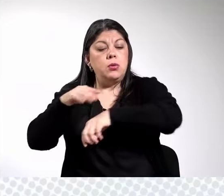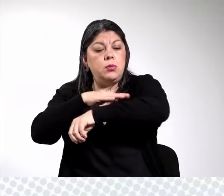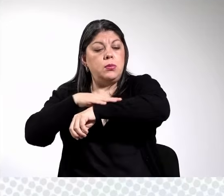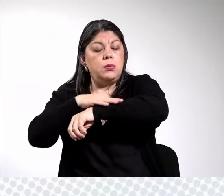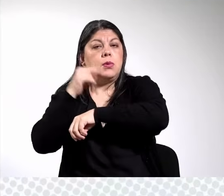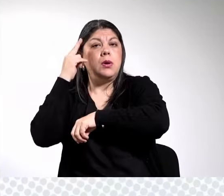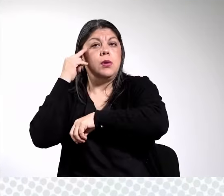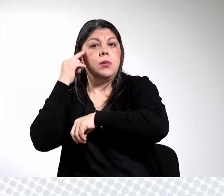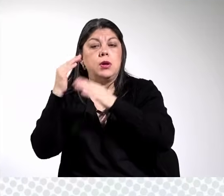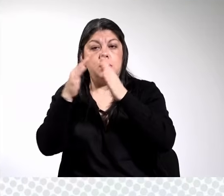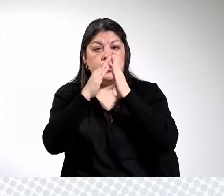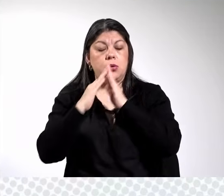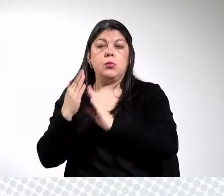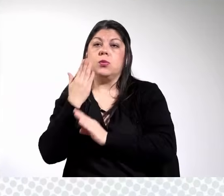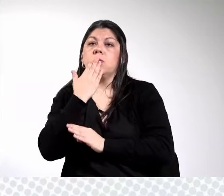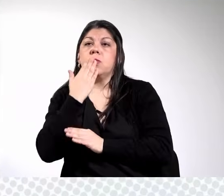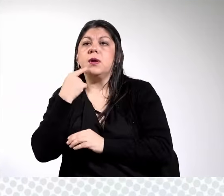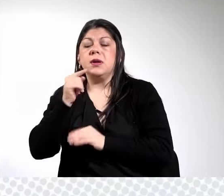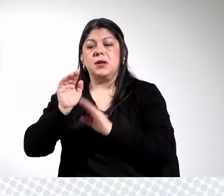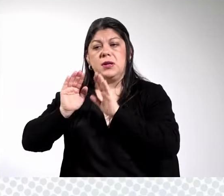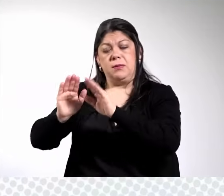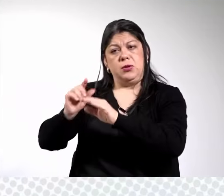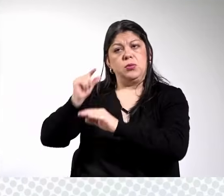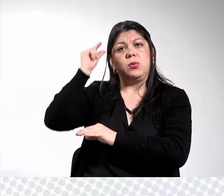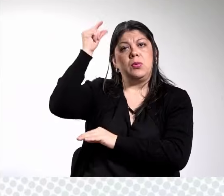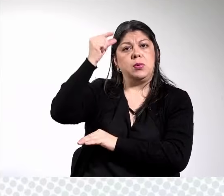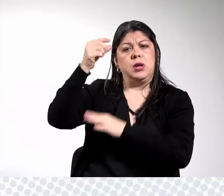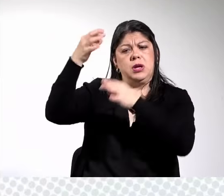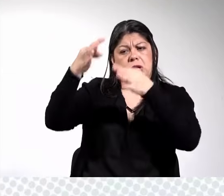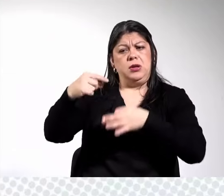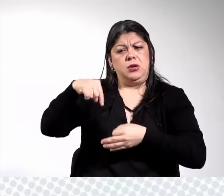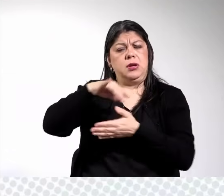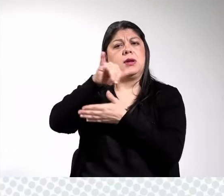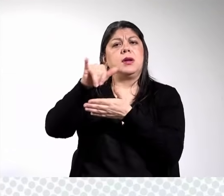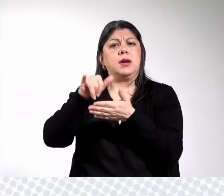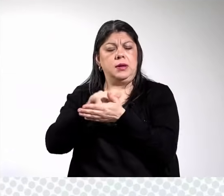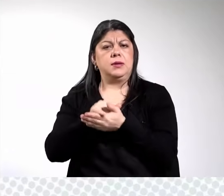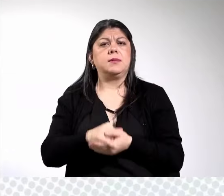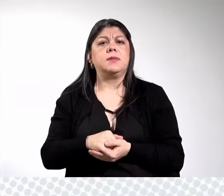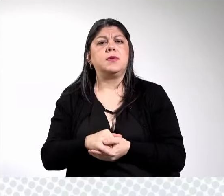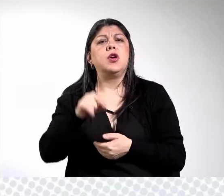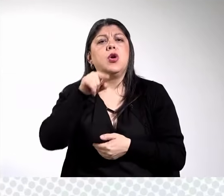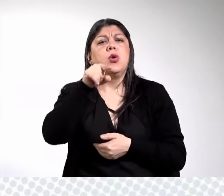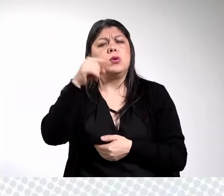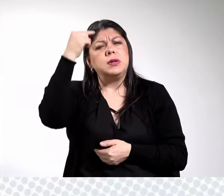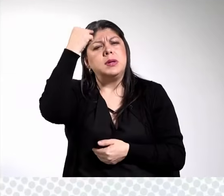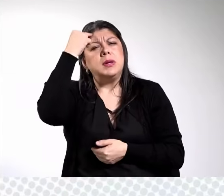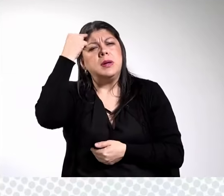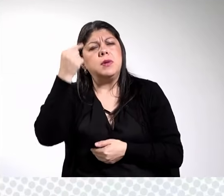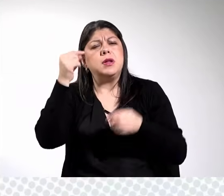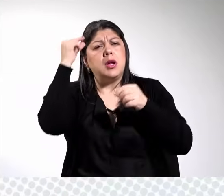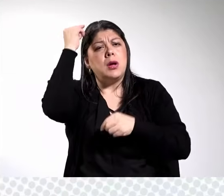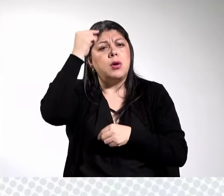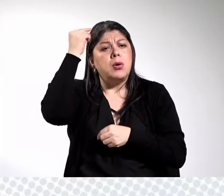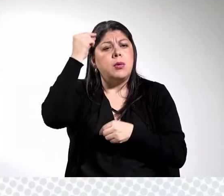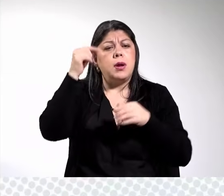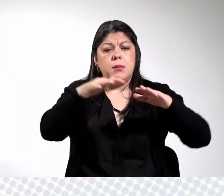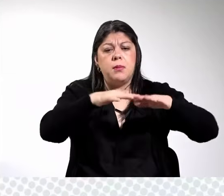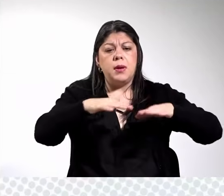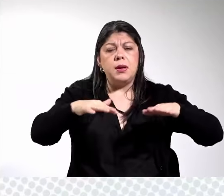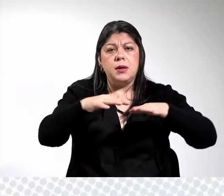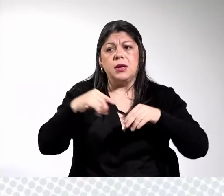afrodescendientes y comunidades indígenas señalan abandono estatal y decisiones tomadas desde San José. ¿Cómo piensa usted gobernar para territorios